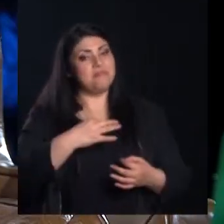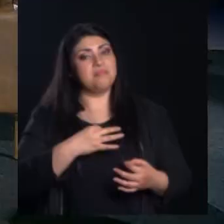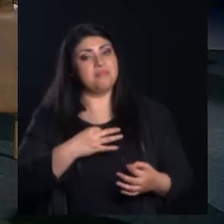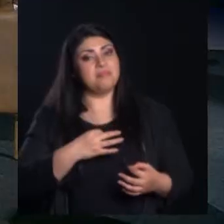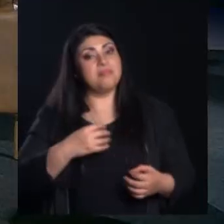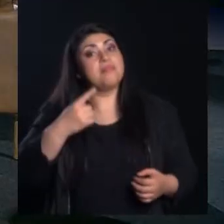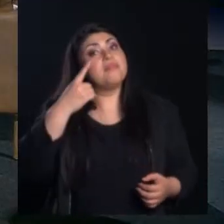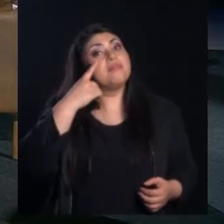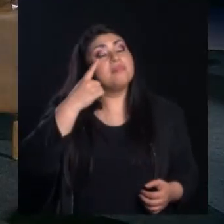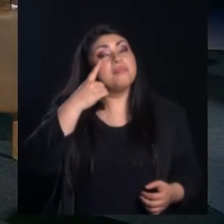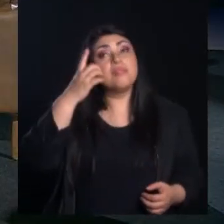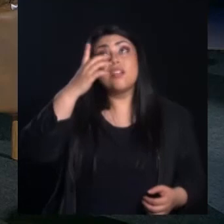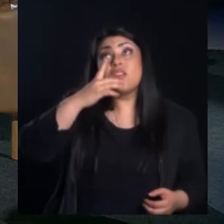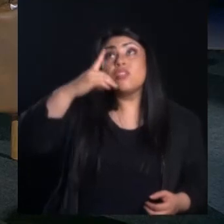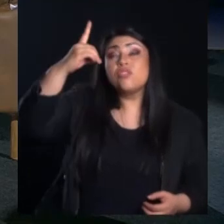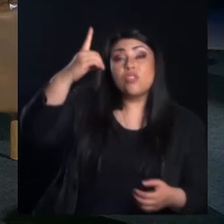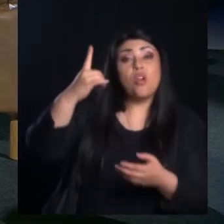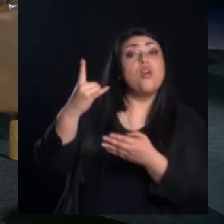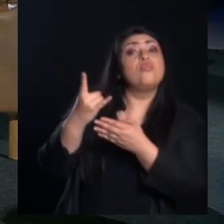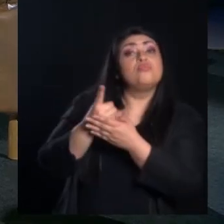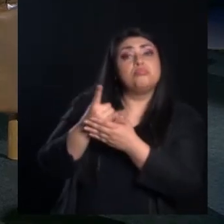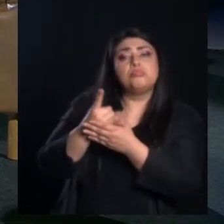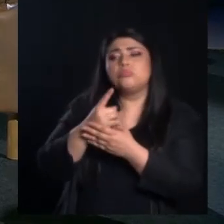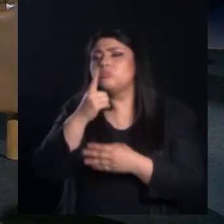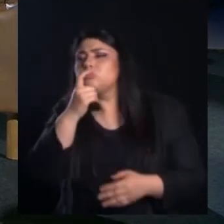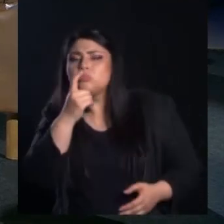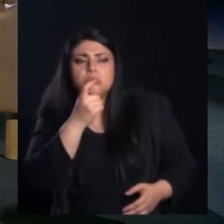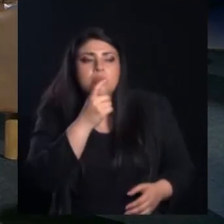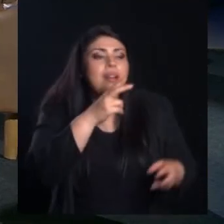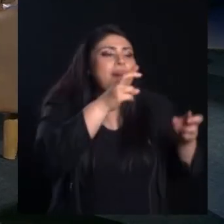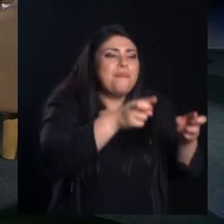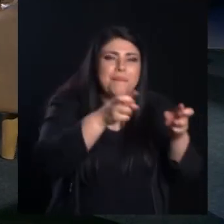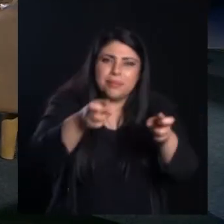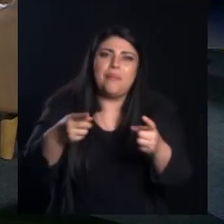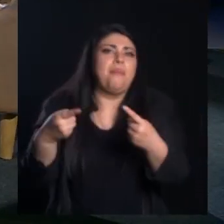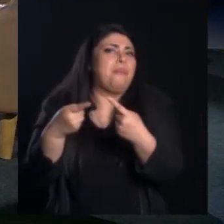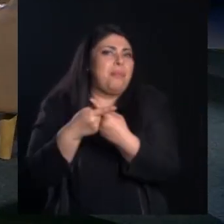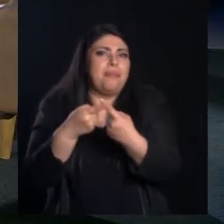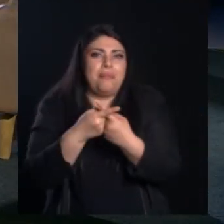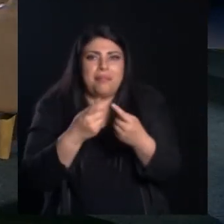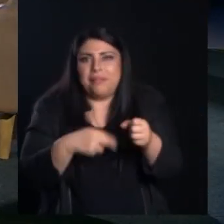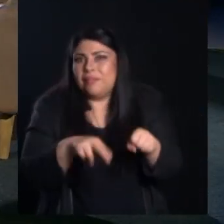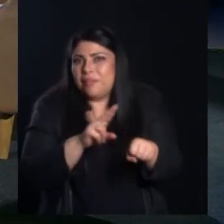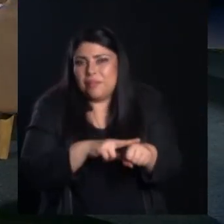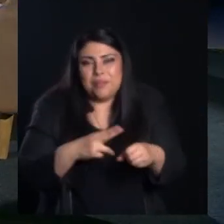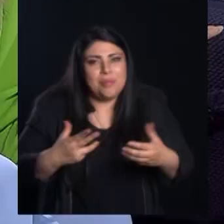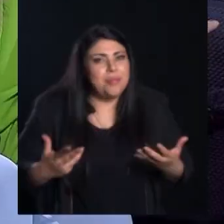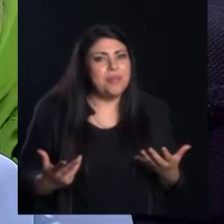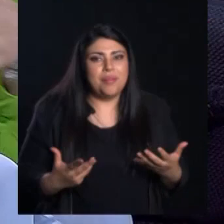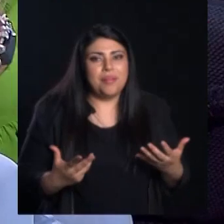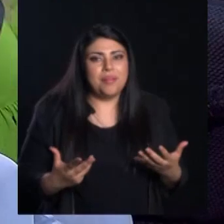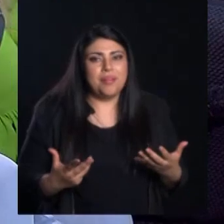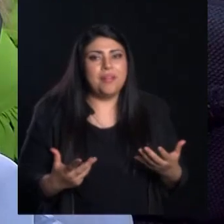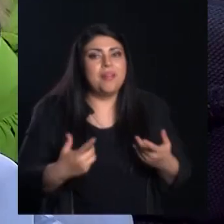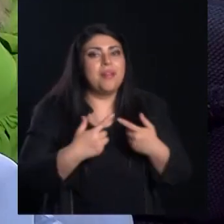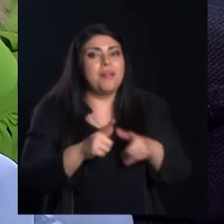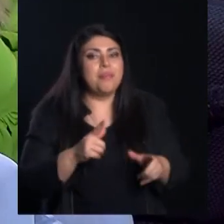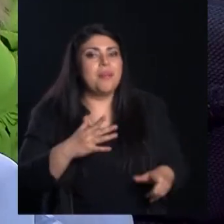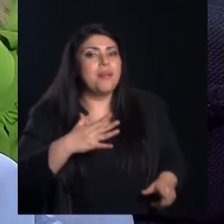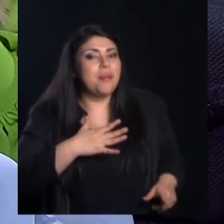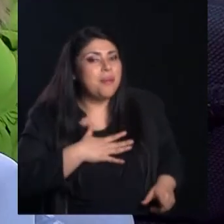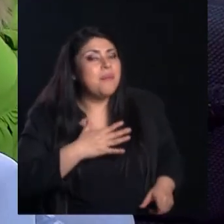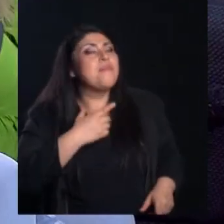usa personas como nosotros humanos imperfectos pecadores puedo decir muchísimas cosas malas pero lo que me